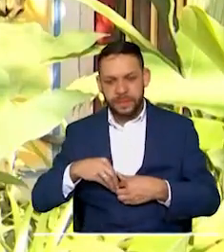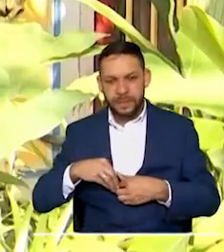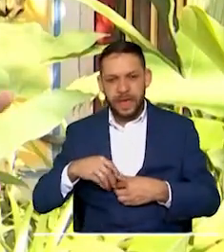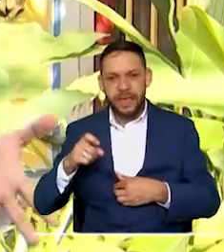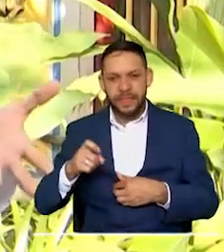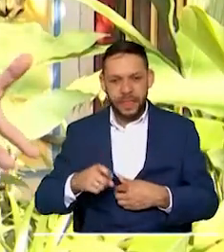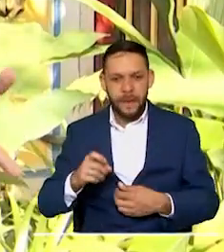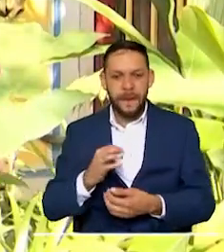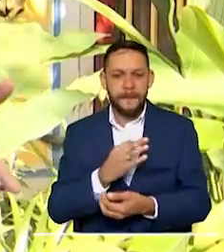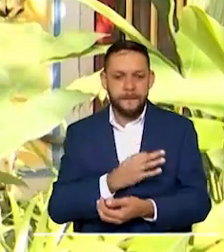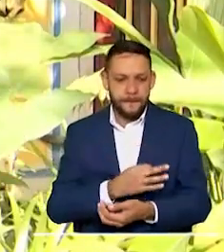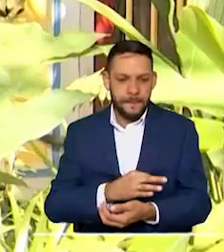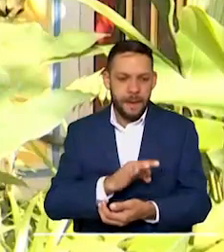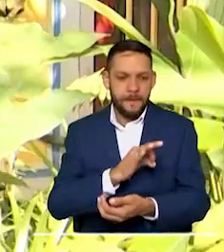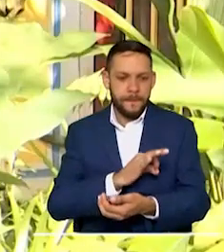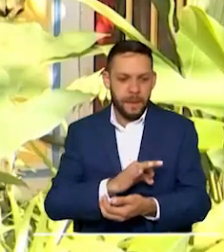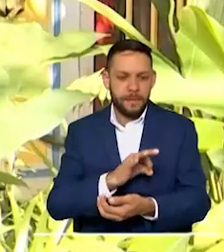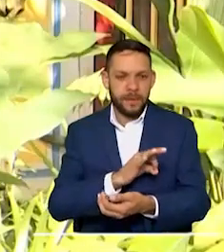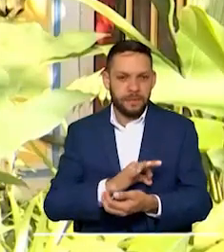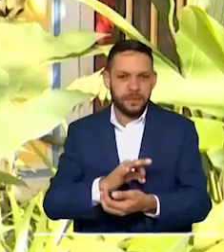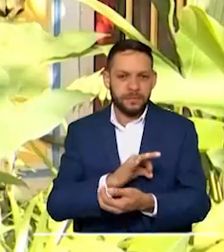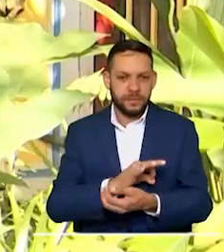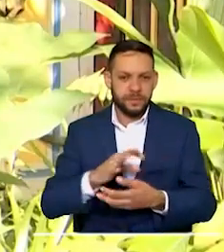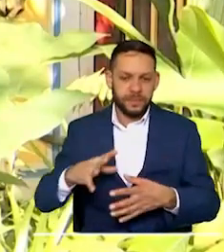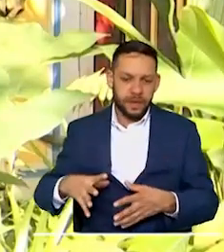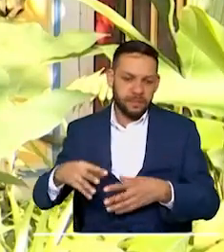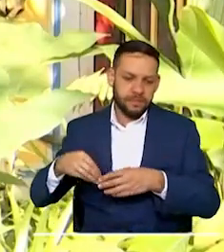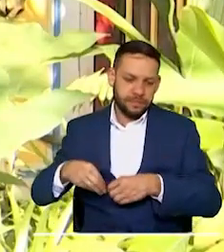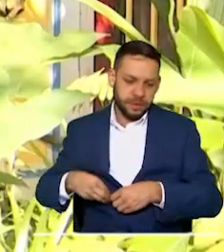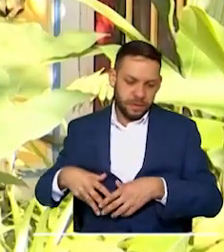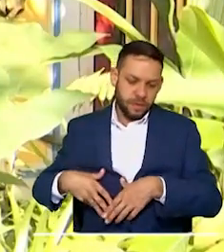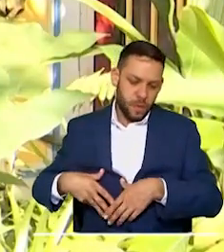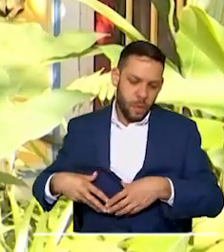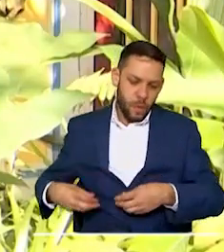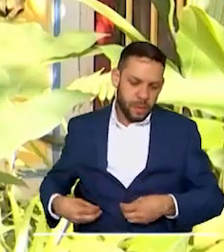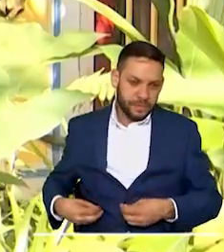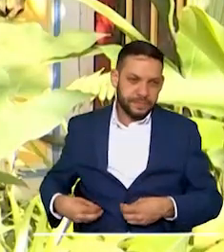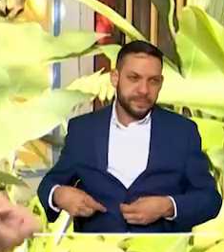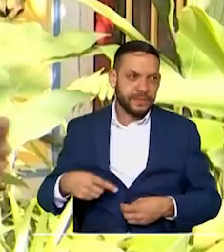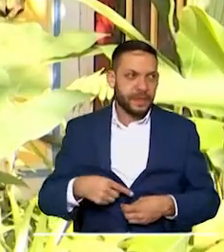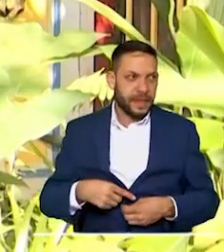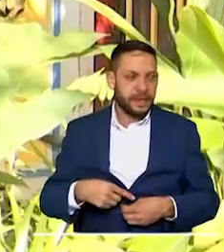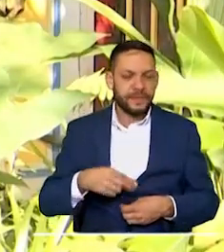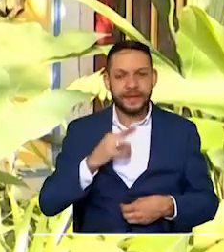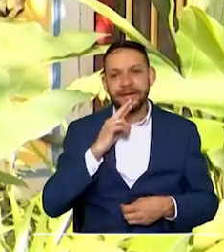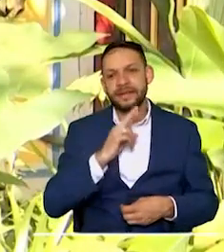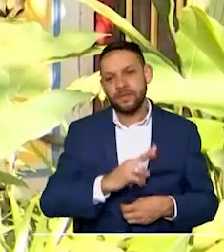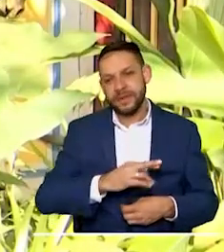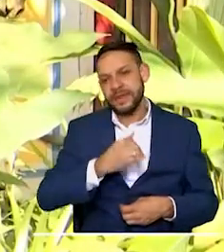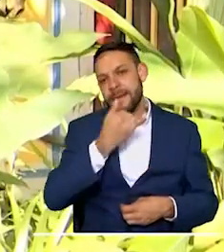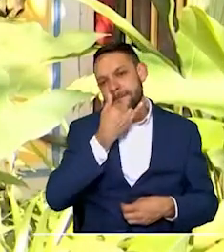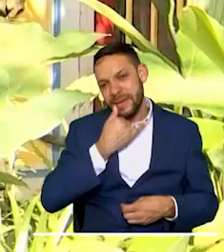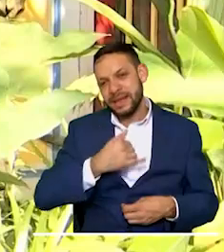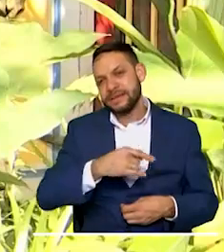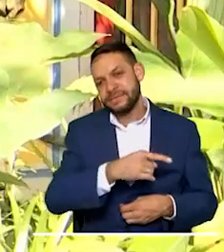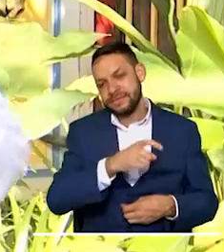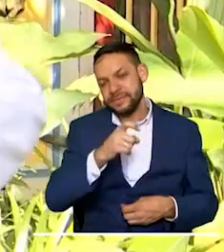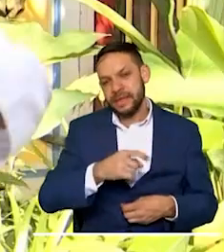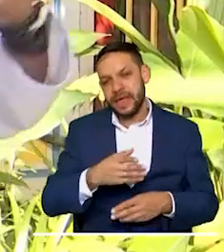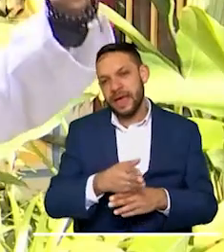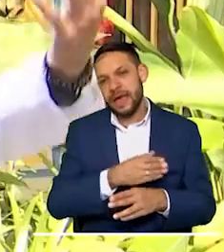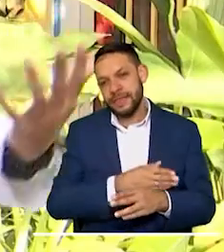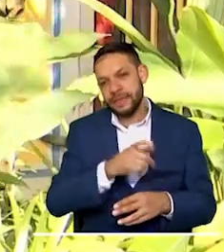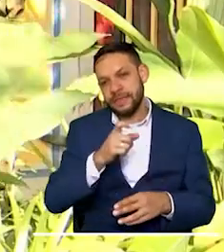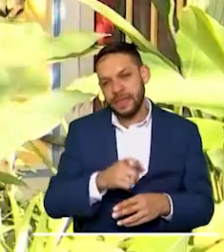poderse almacenar porque saturamos demasiado el cuerpo, pues lo que llegamos acá a ver fue que apareció estos triglicéridos altos y